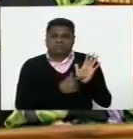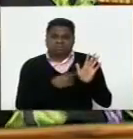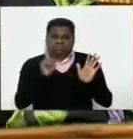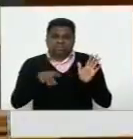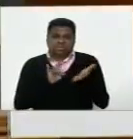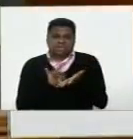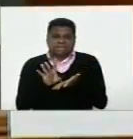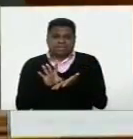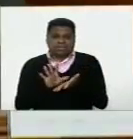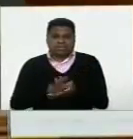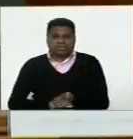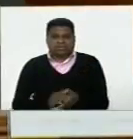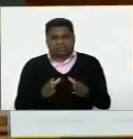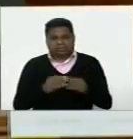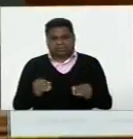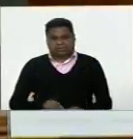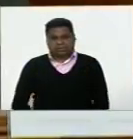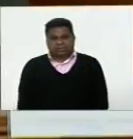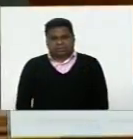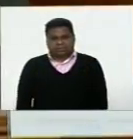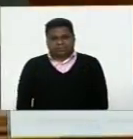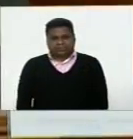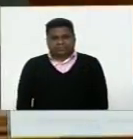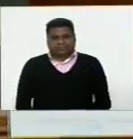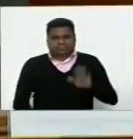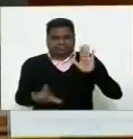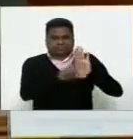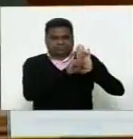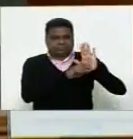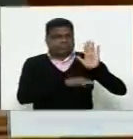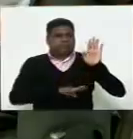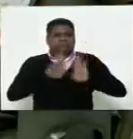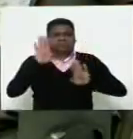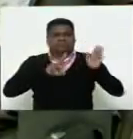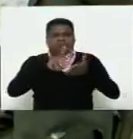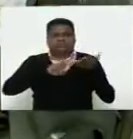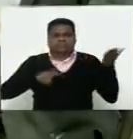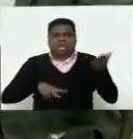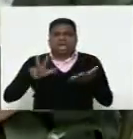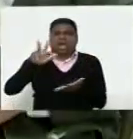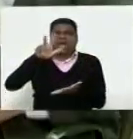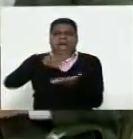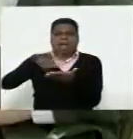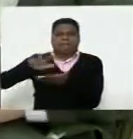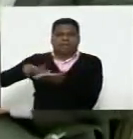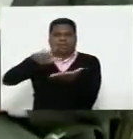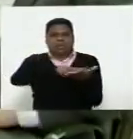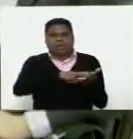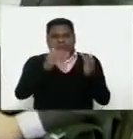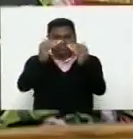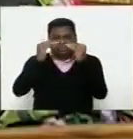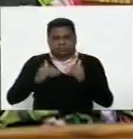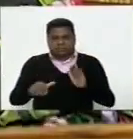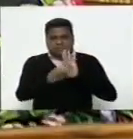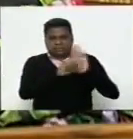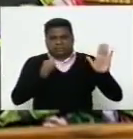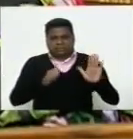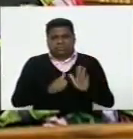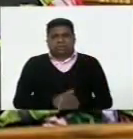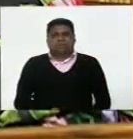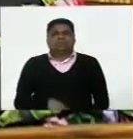todo. En consideración el artículo leído, aprobado. Siguiente artículo.